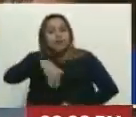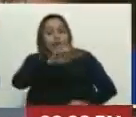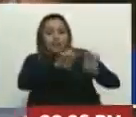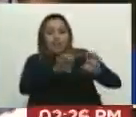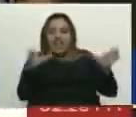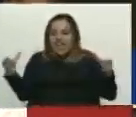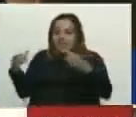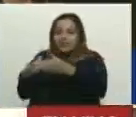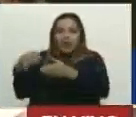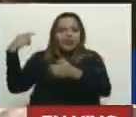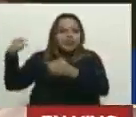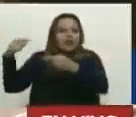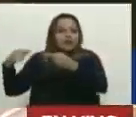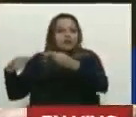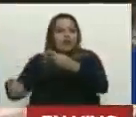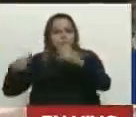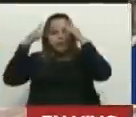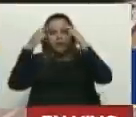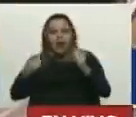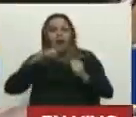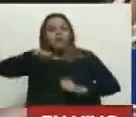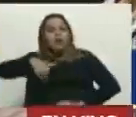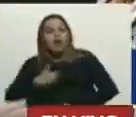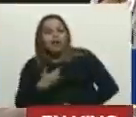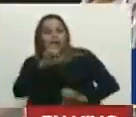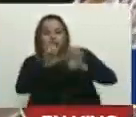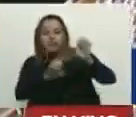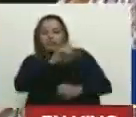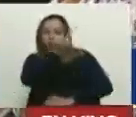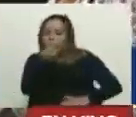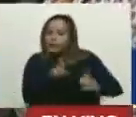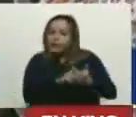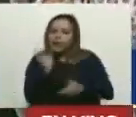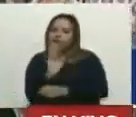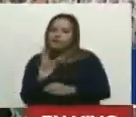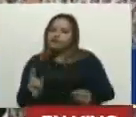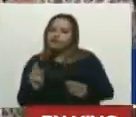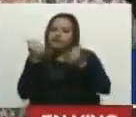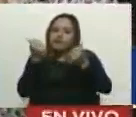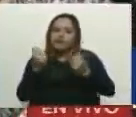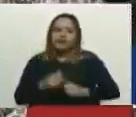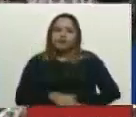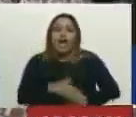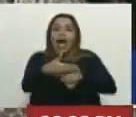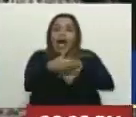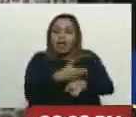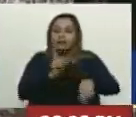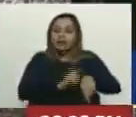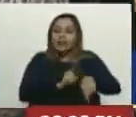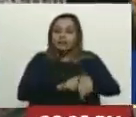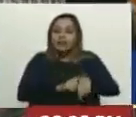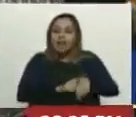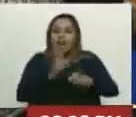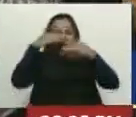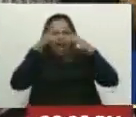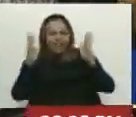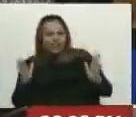equipo multidisciplinario para obtener un diagnóstico oportuno, temprano, una